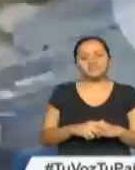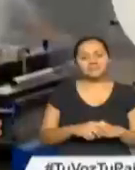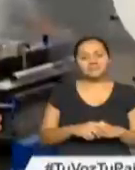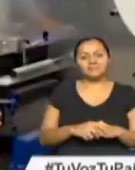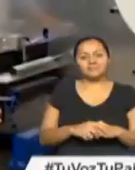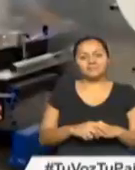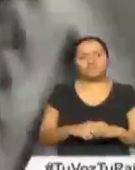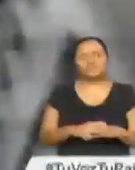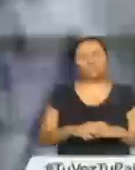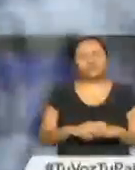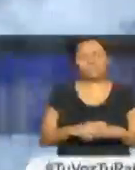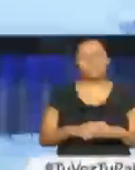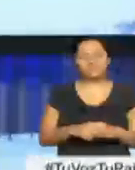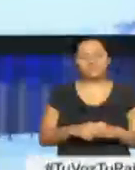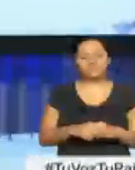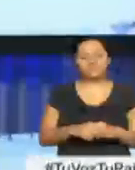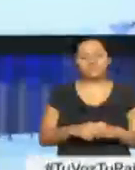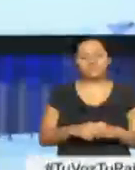Morejón, Noticiero Ciudadano.